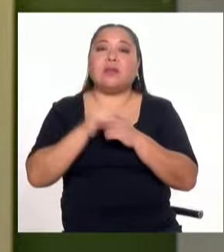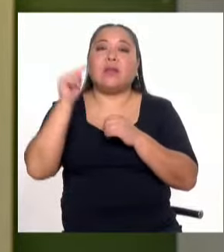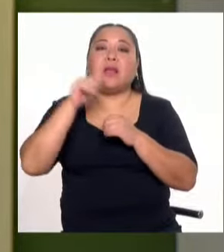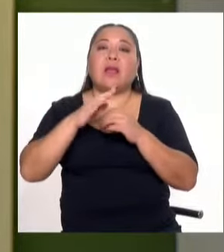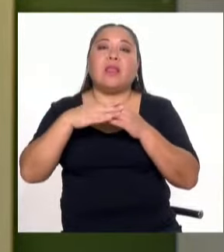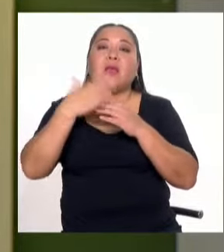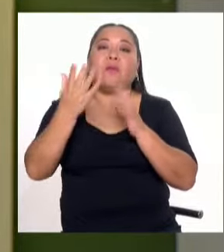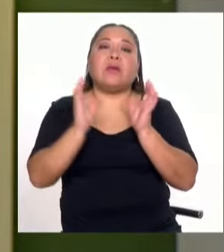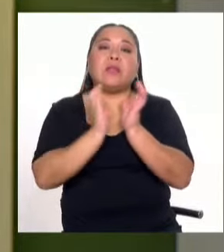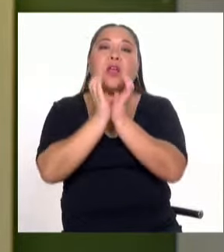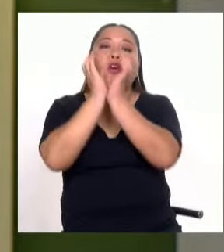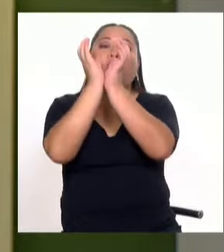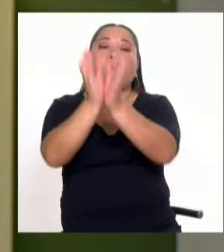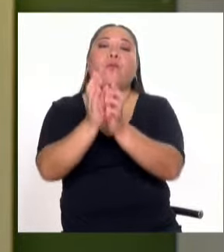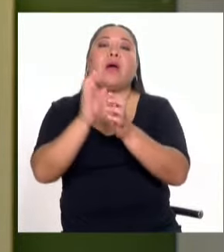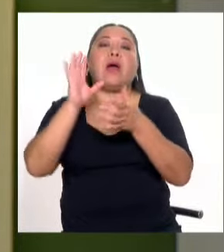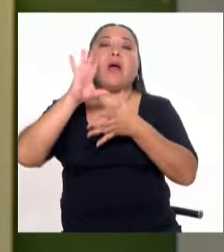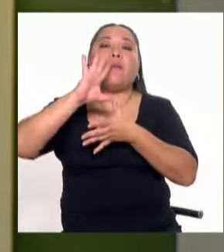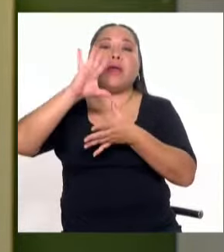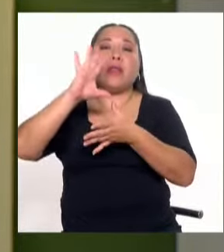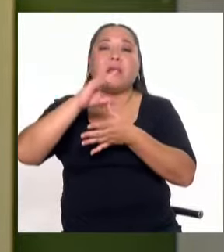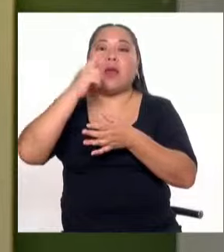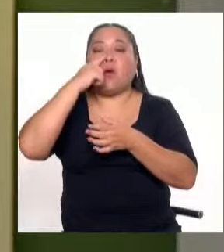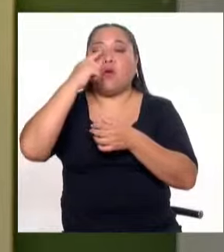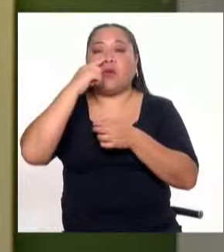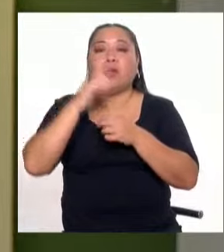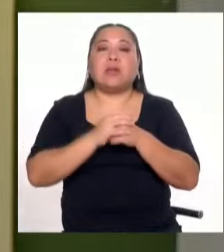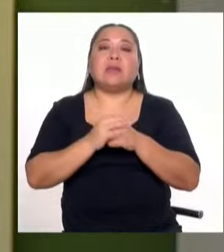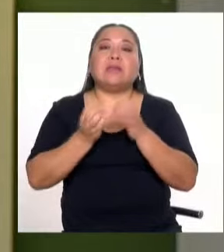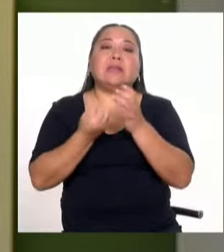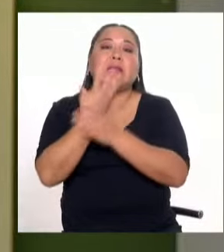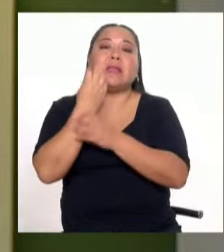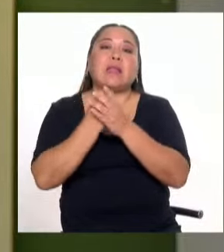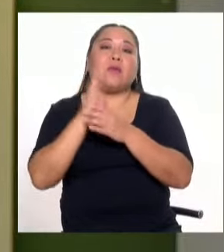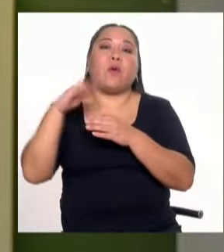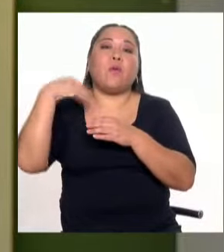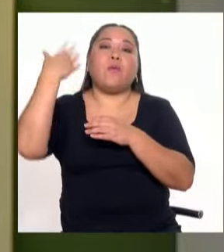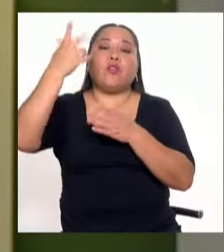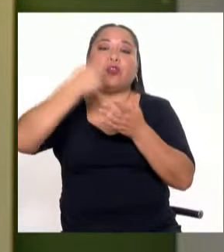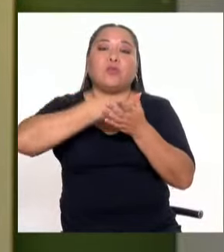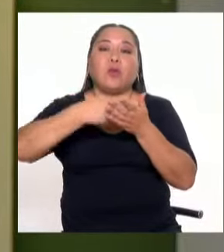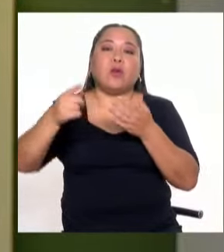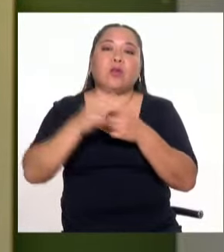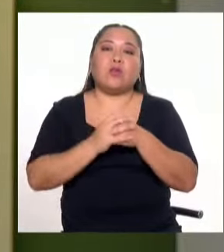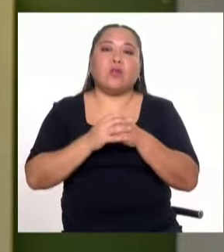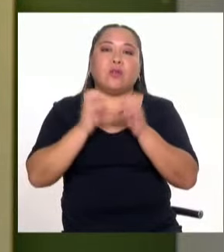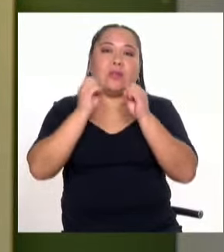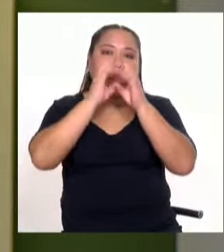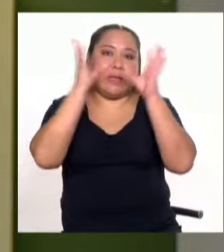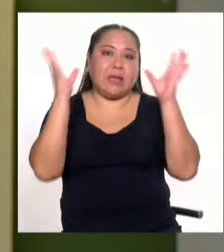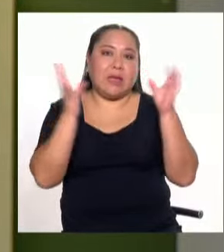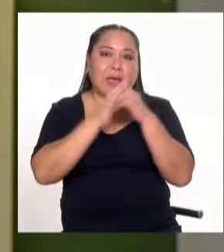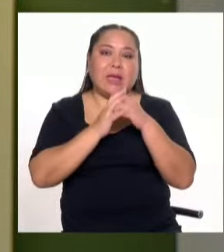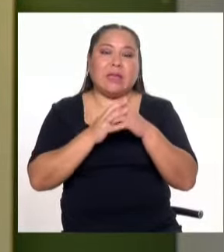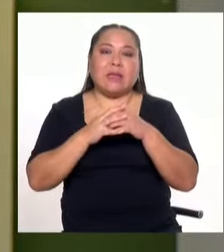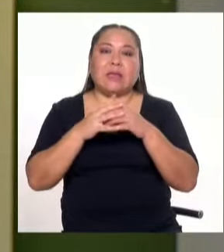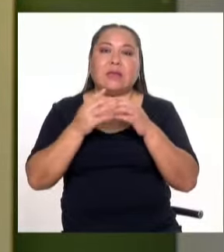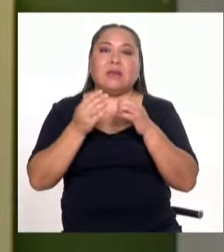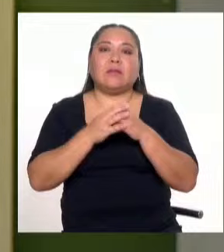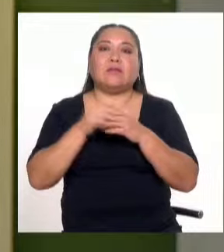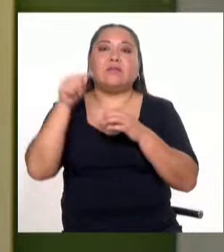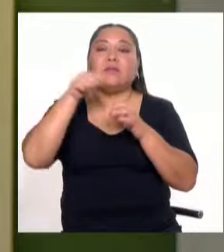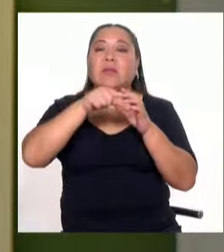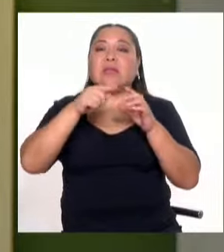vendrá la Copa América en junio y recién en septiembre del próximo año Tendremos una fecha eliminatoria pero claro también es eh ido de